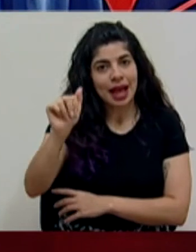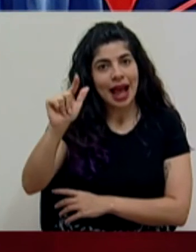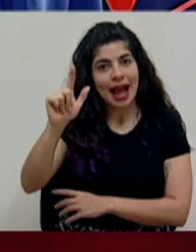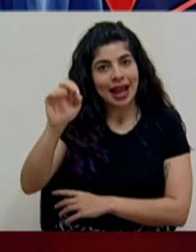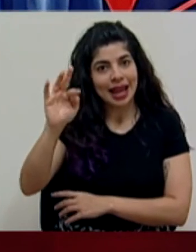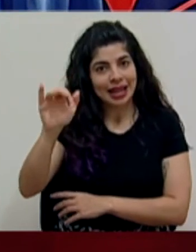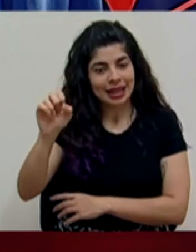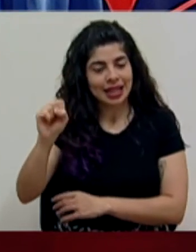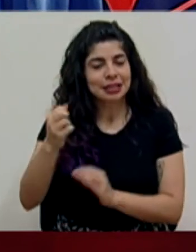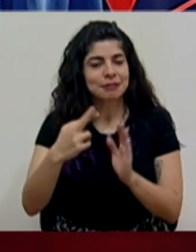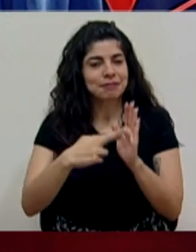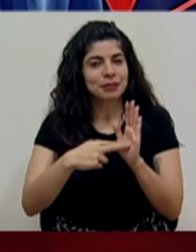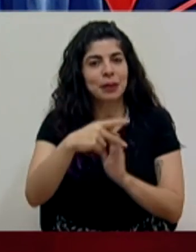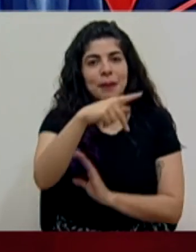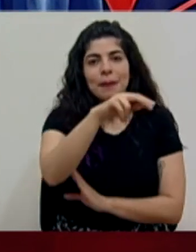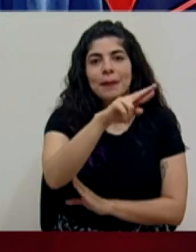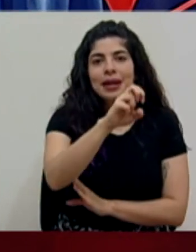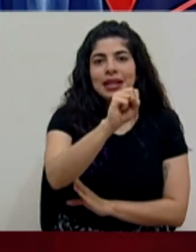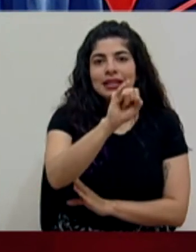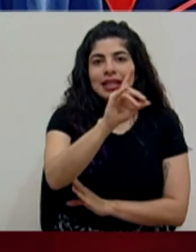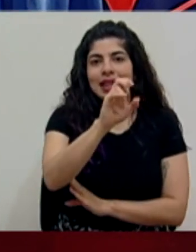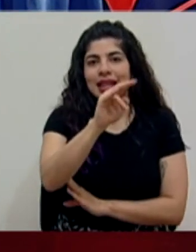presidencia.go.cr/inclinada-alertas. Se los repetimos,